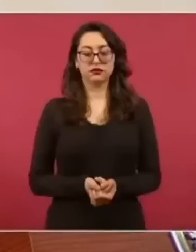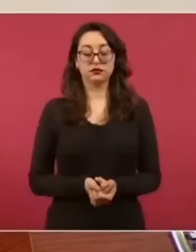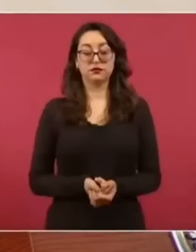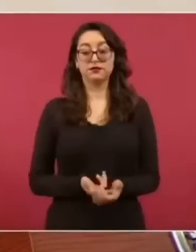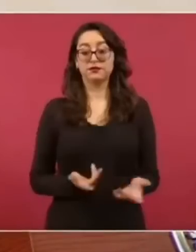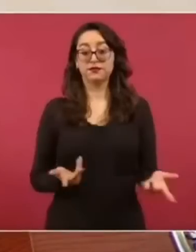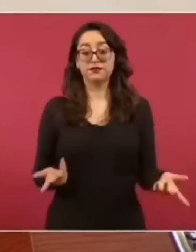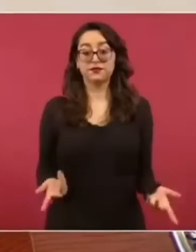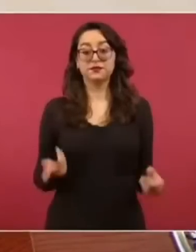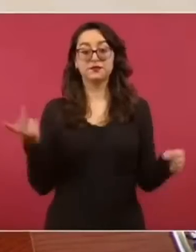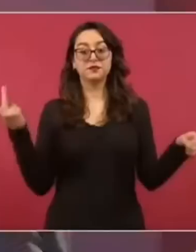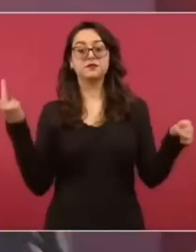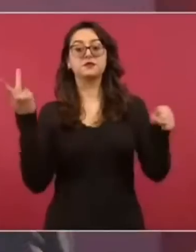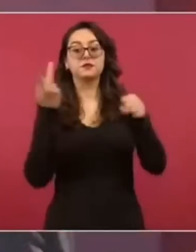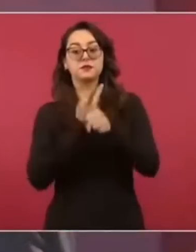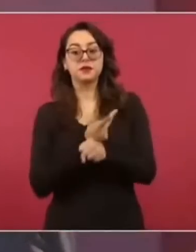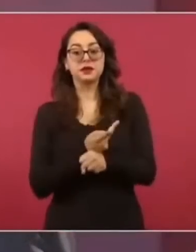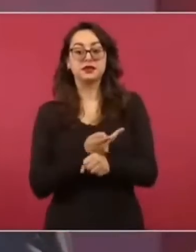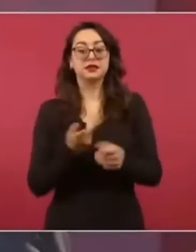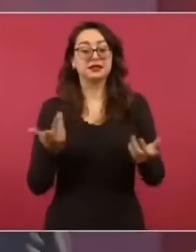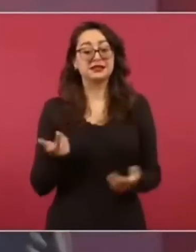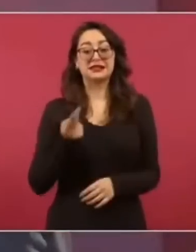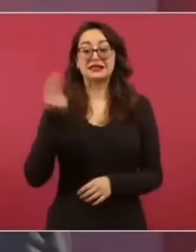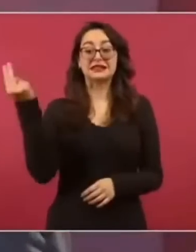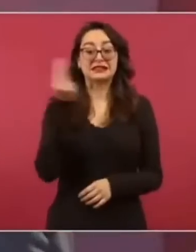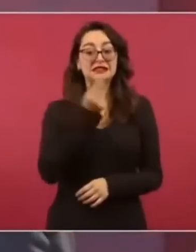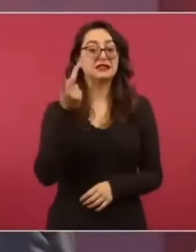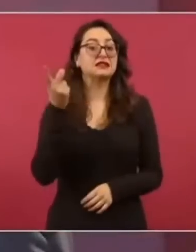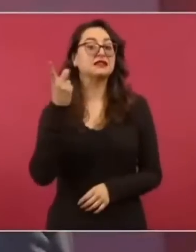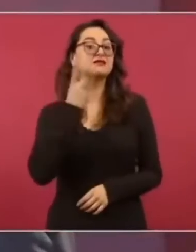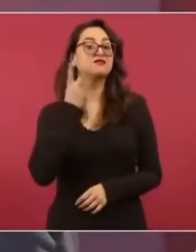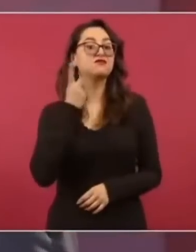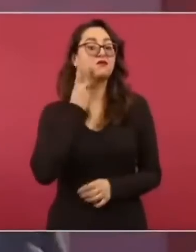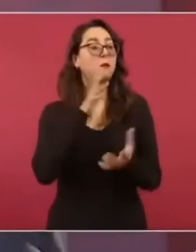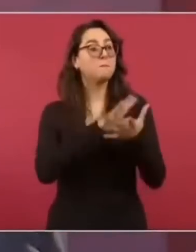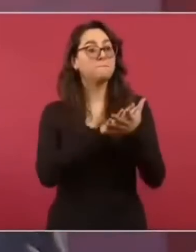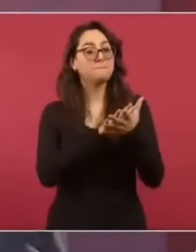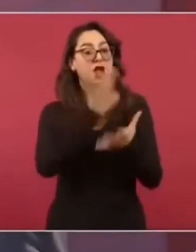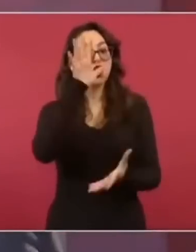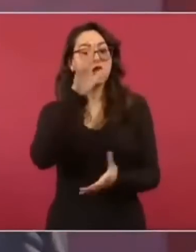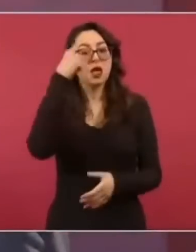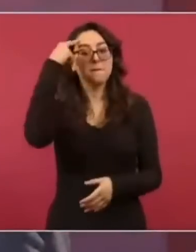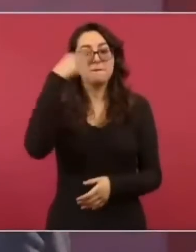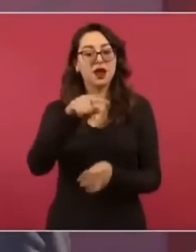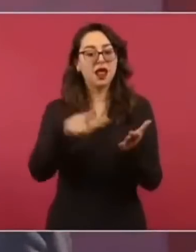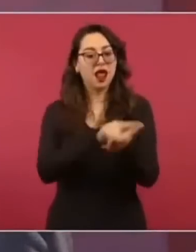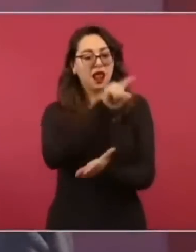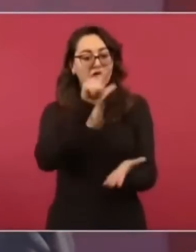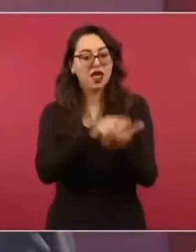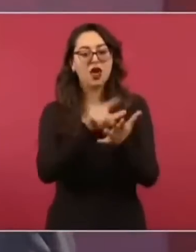no hablaba solo de las reformas legales, no hablaba de la práctica política.